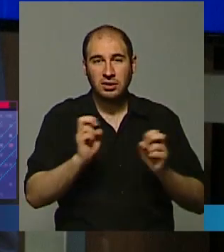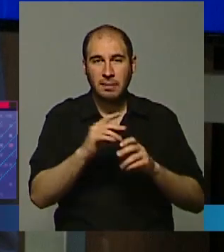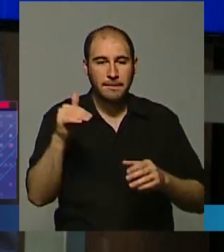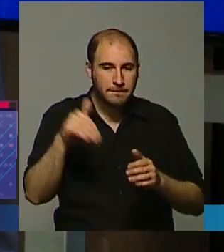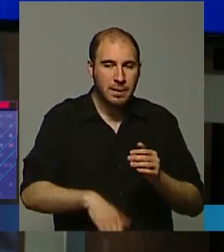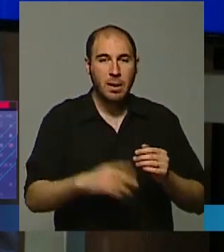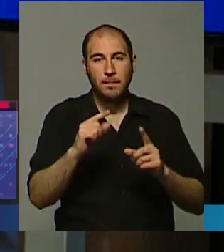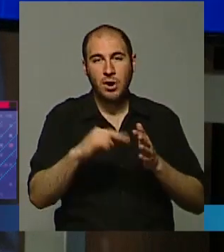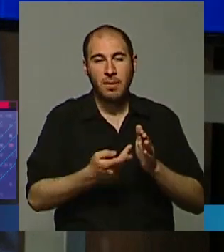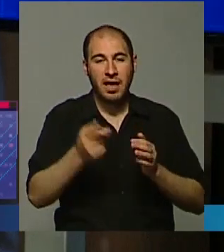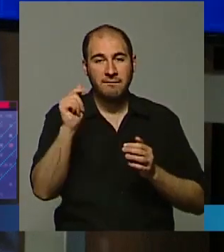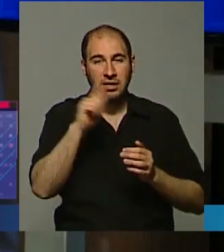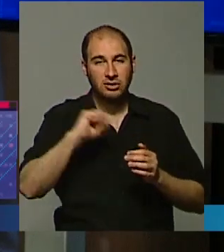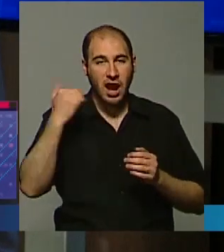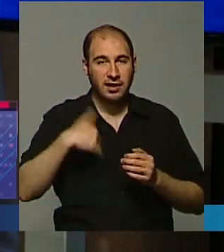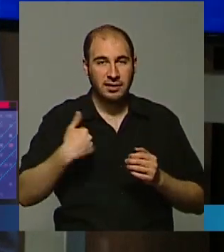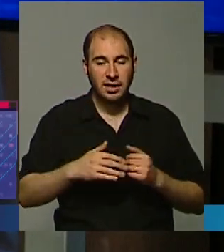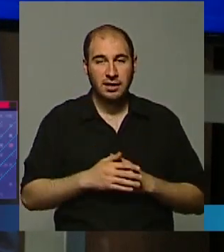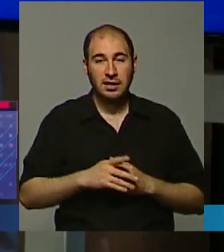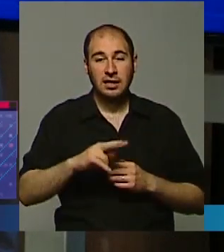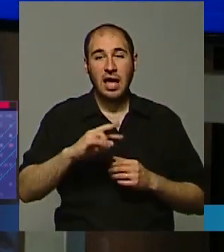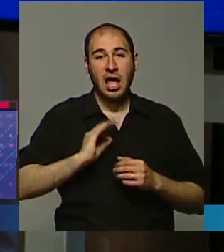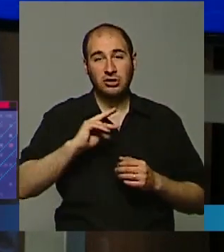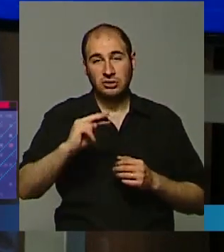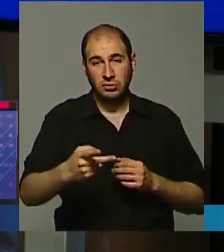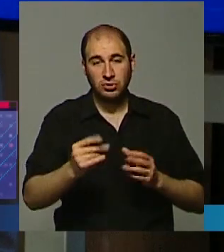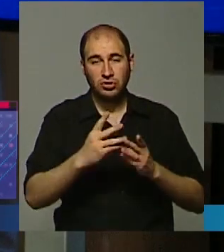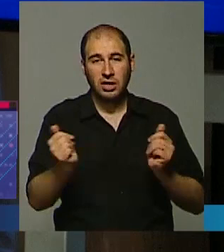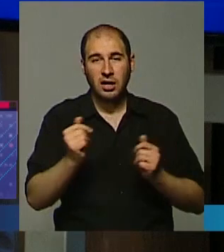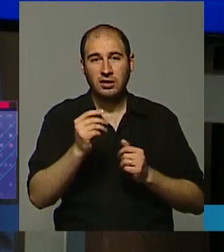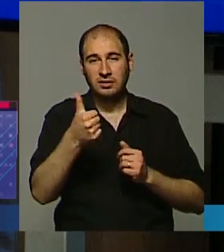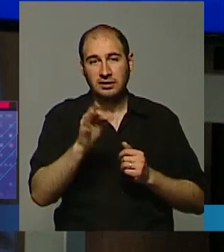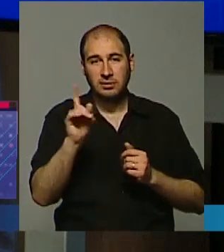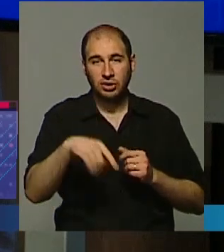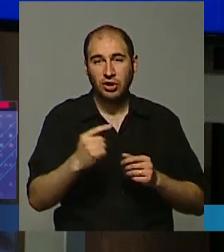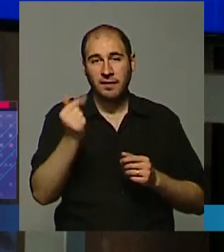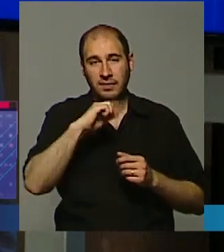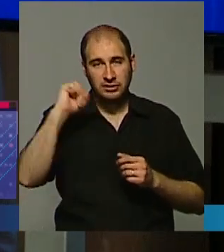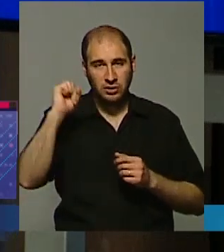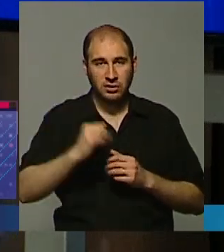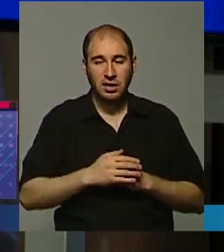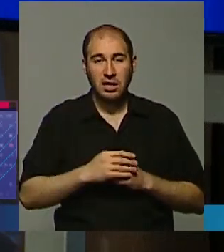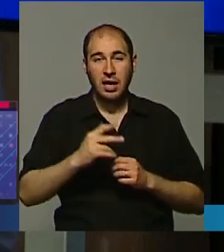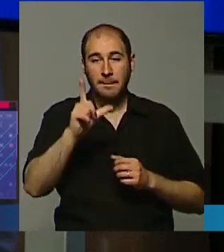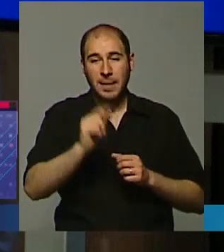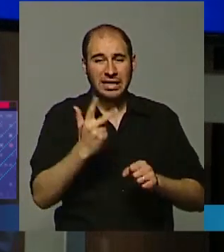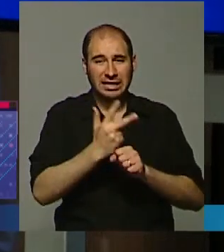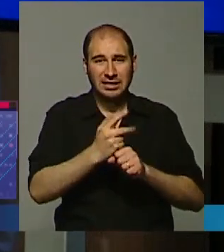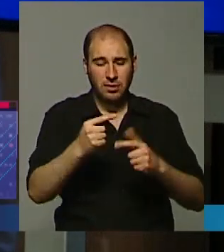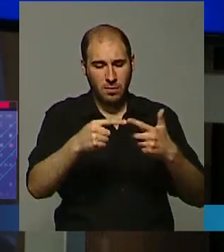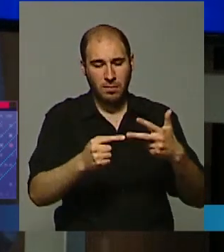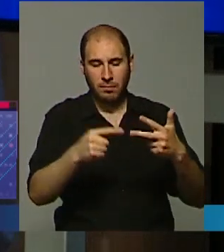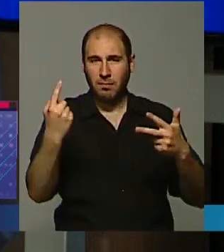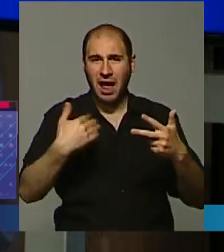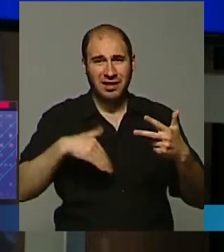el problema inflacionario que tiene la Argentina. Es el segundo año donde vamos a cerrar casi con 60% de inflación, el tercer país con mayor inflación en el